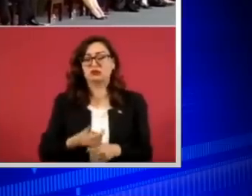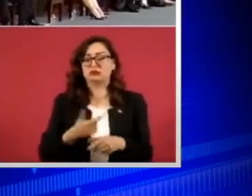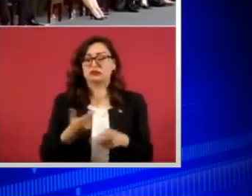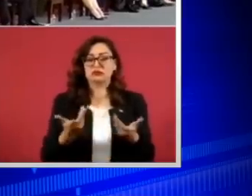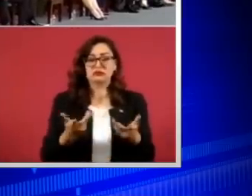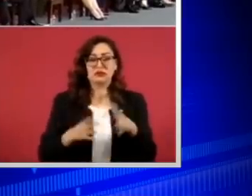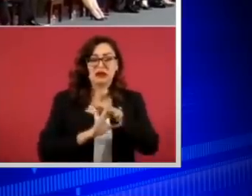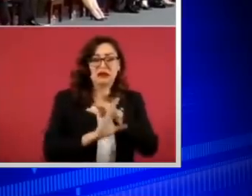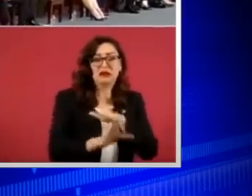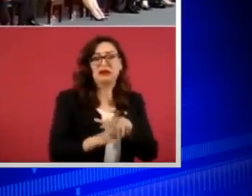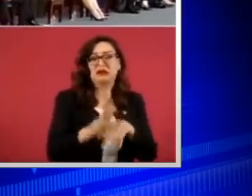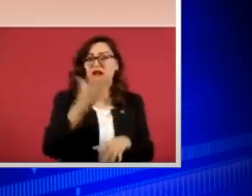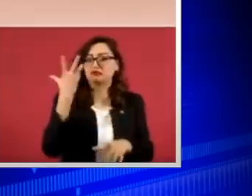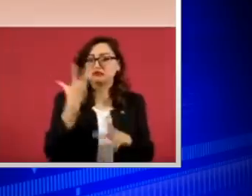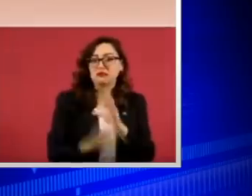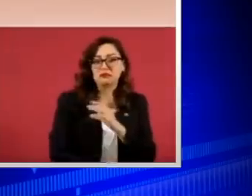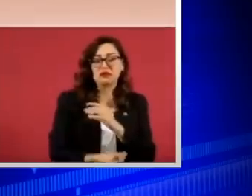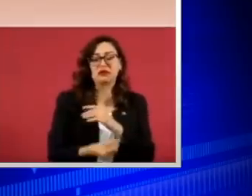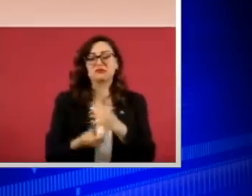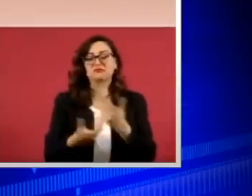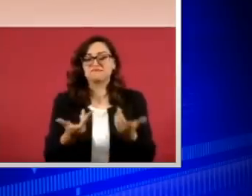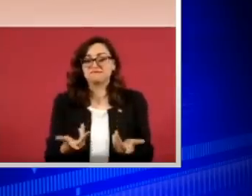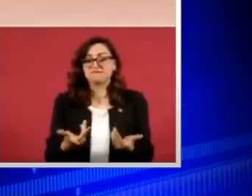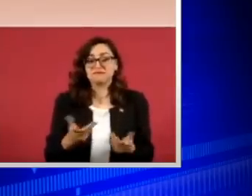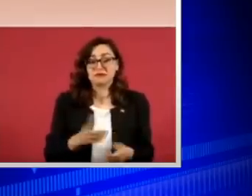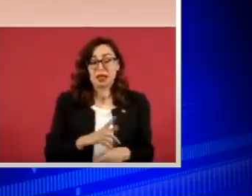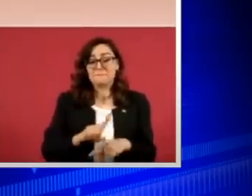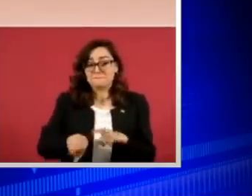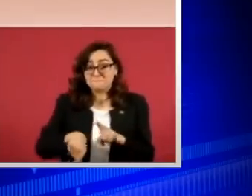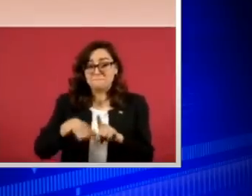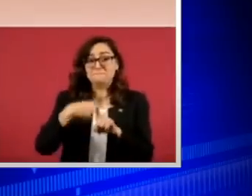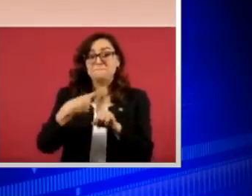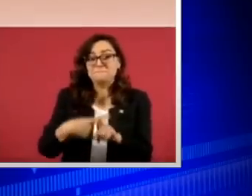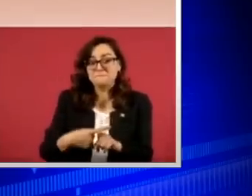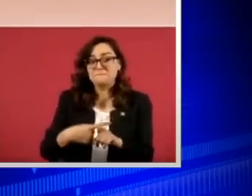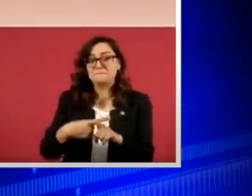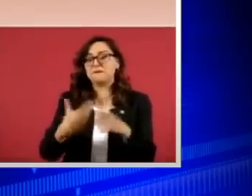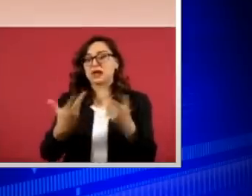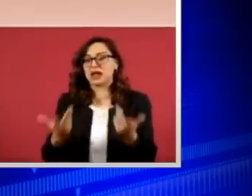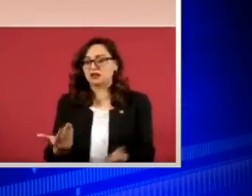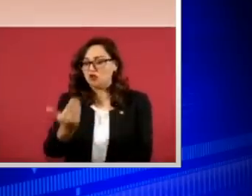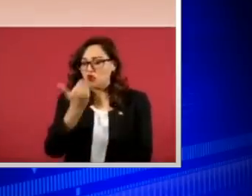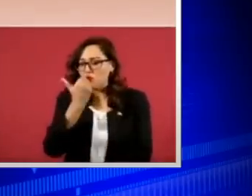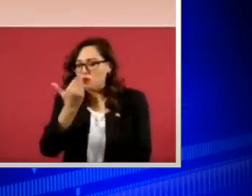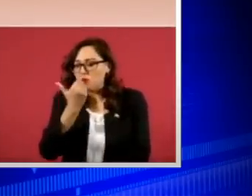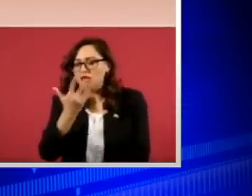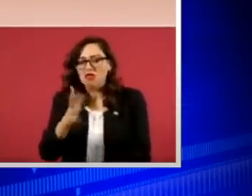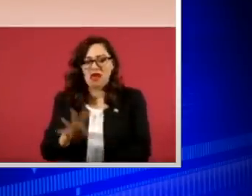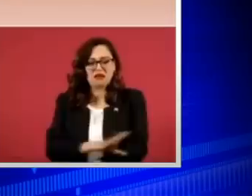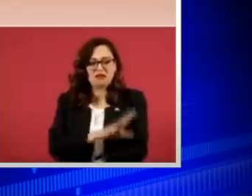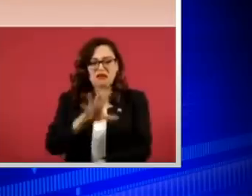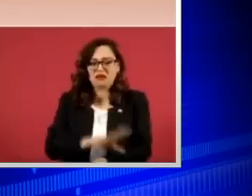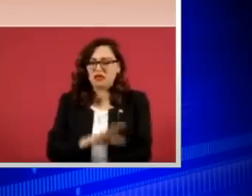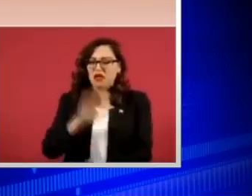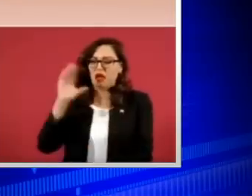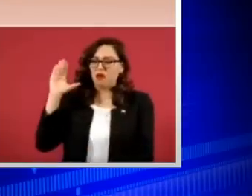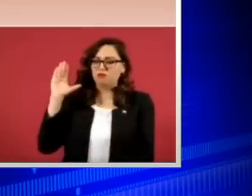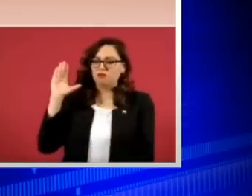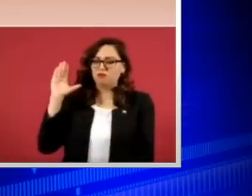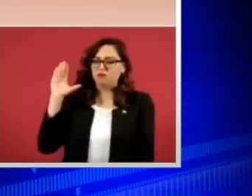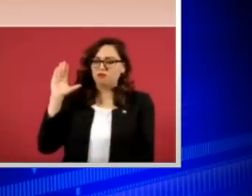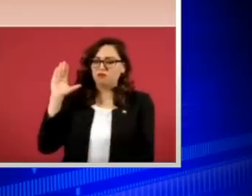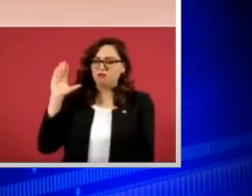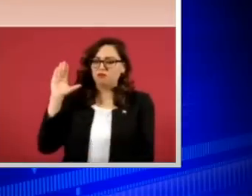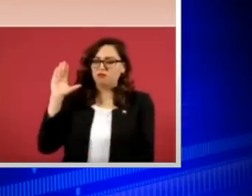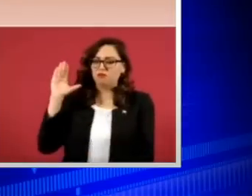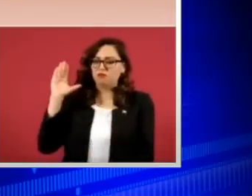el desabasto de alimentos y de energía y para impulsar la inflación mundial